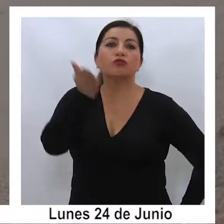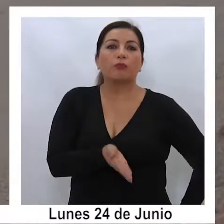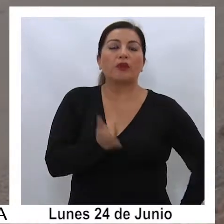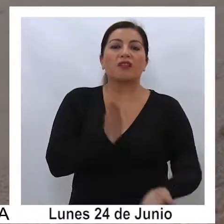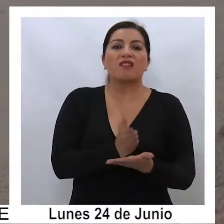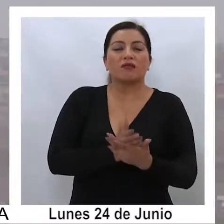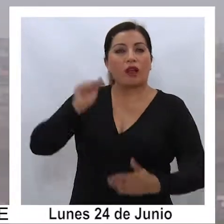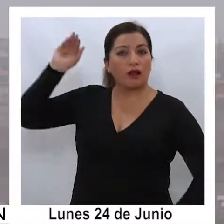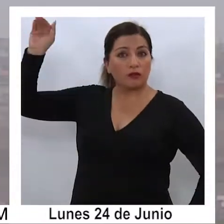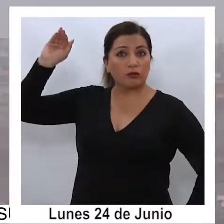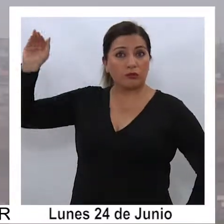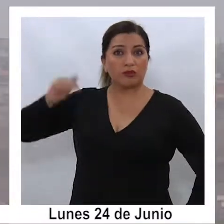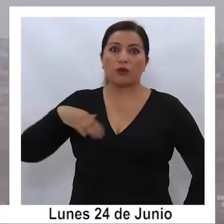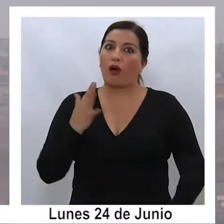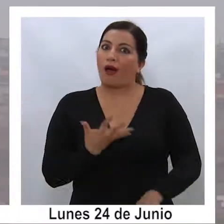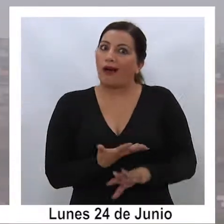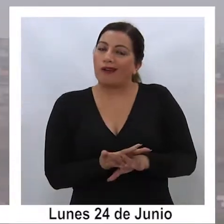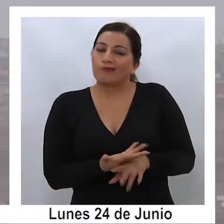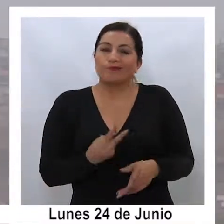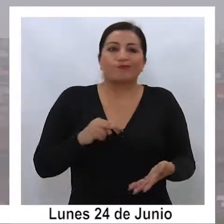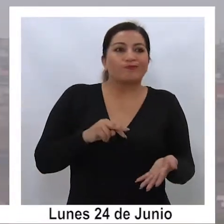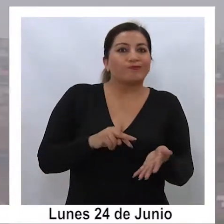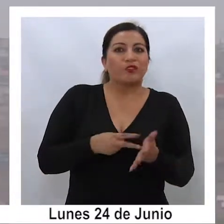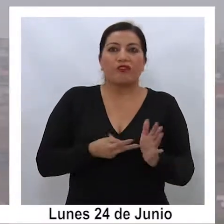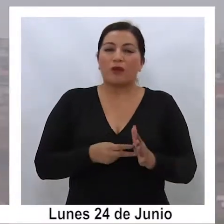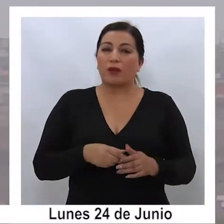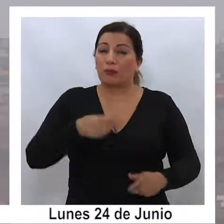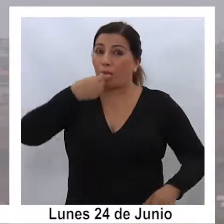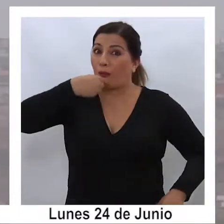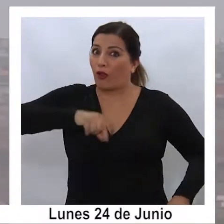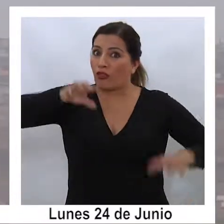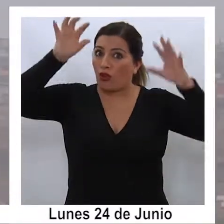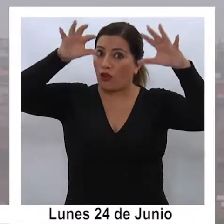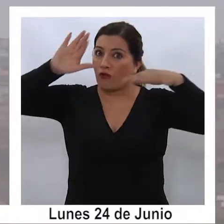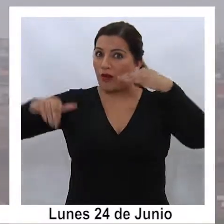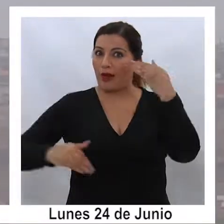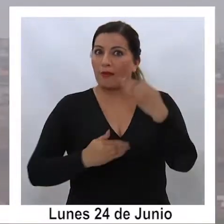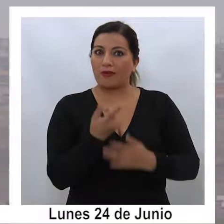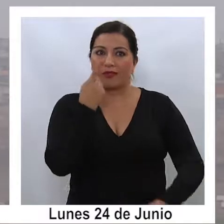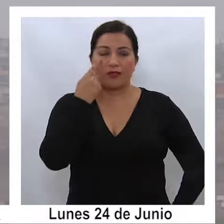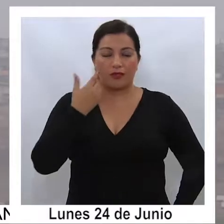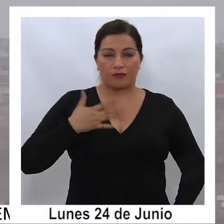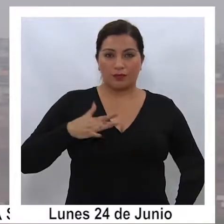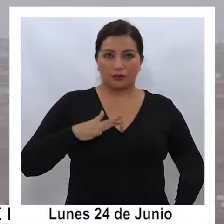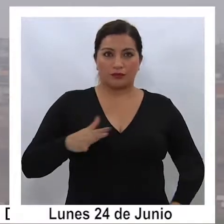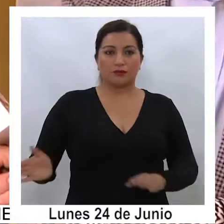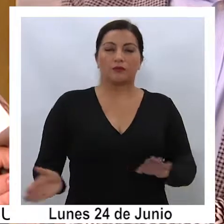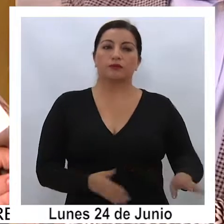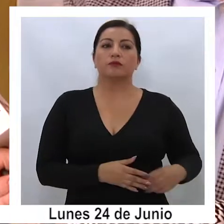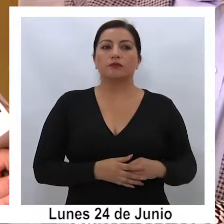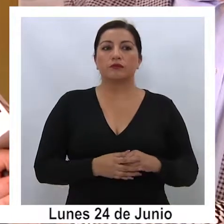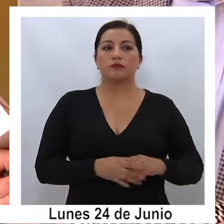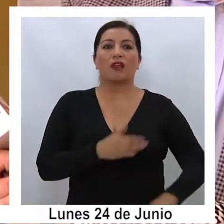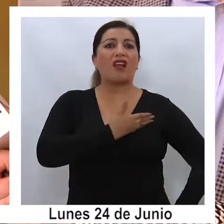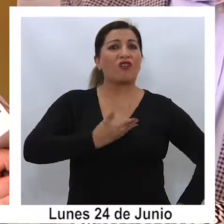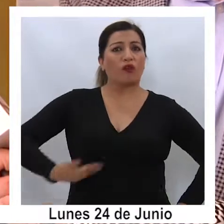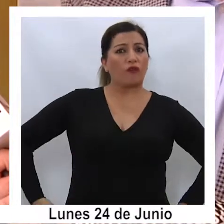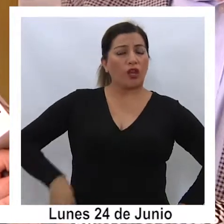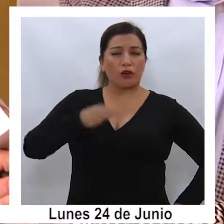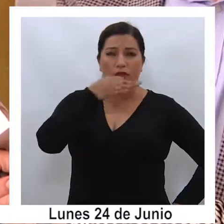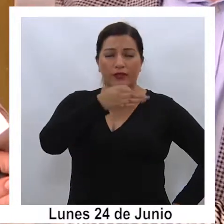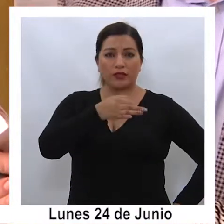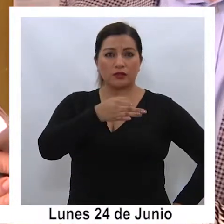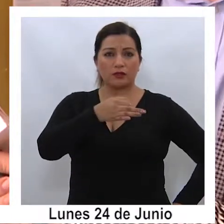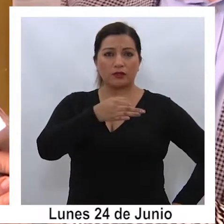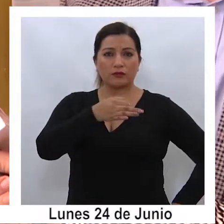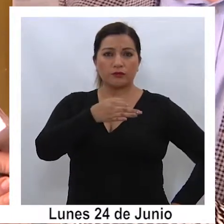alto auspicio, sobre todo cuando hay pronóstico de precipitaciones durante la madrugada de este martes. Lo que está diciendo el gobierno en cuanto a